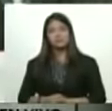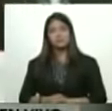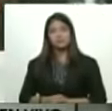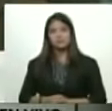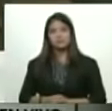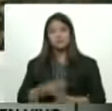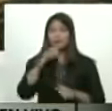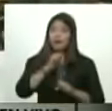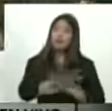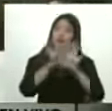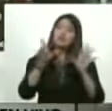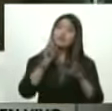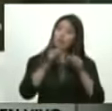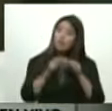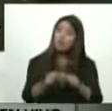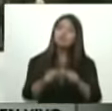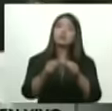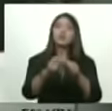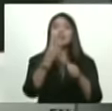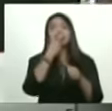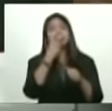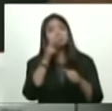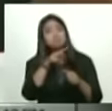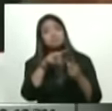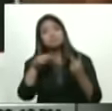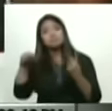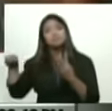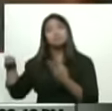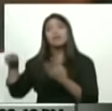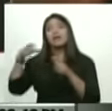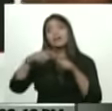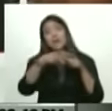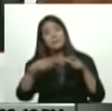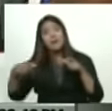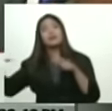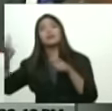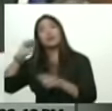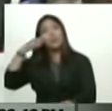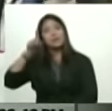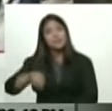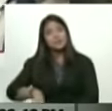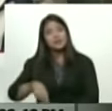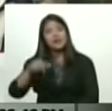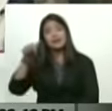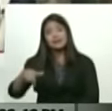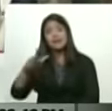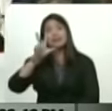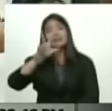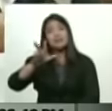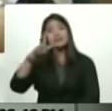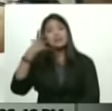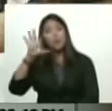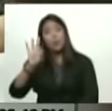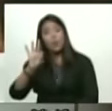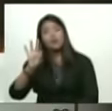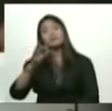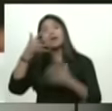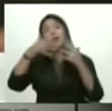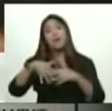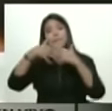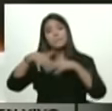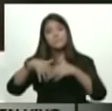Y por supuesto continúa haciendo su recorrido por esta larga mesa. Recordamos también que son unas 350